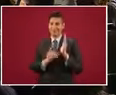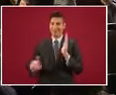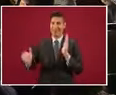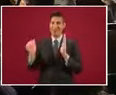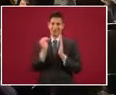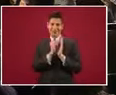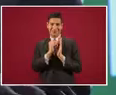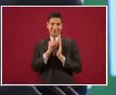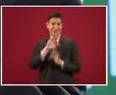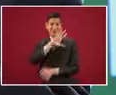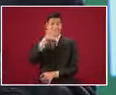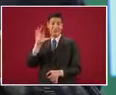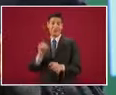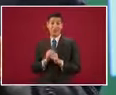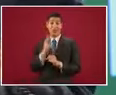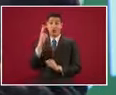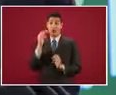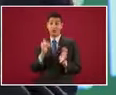2,000 millones.